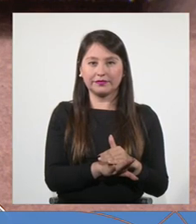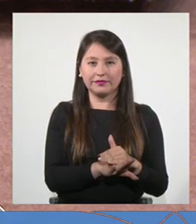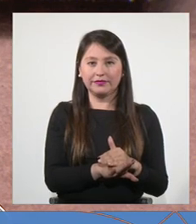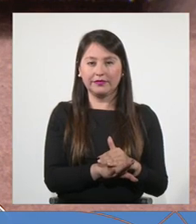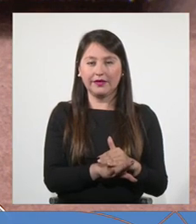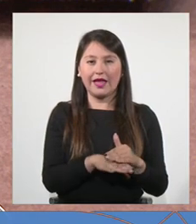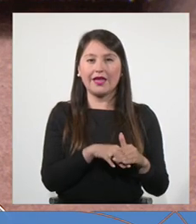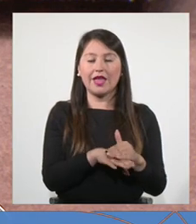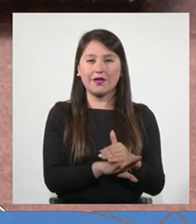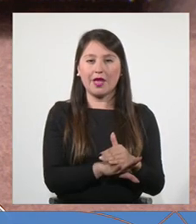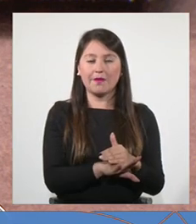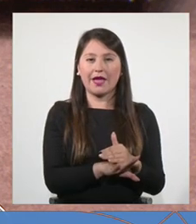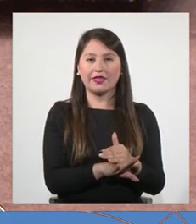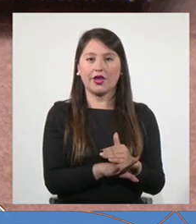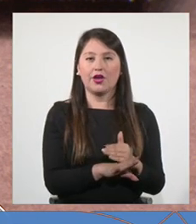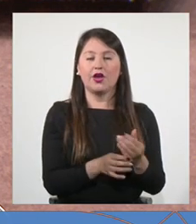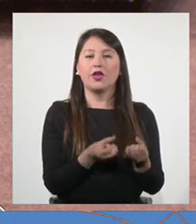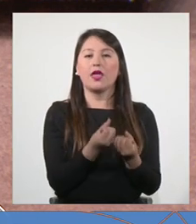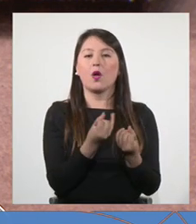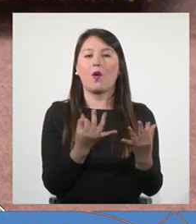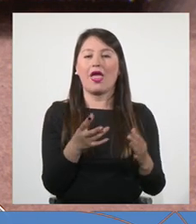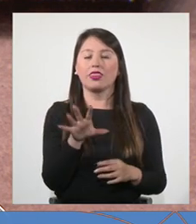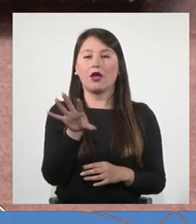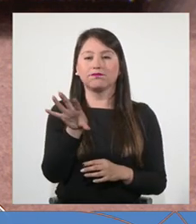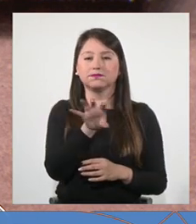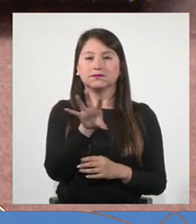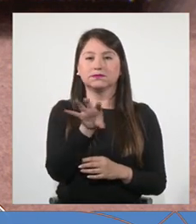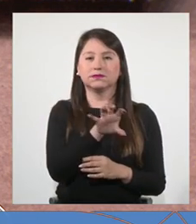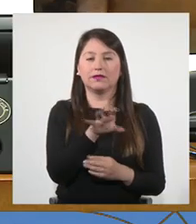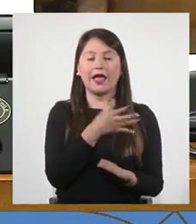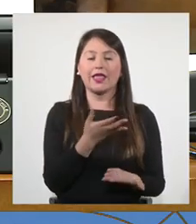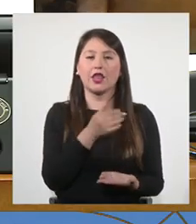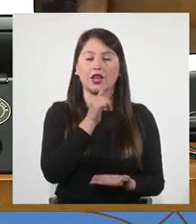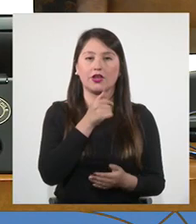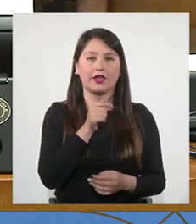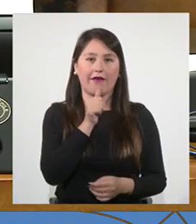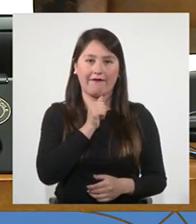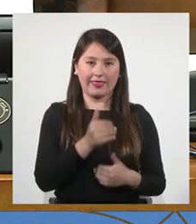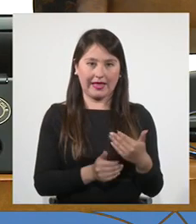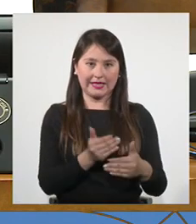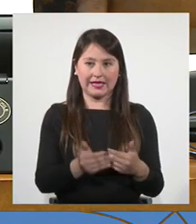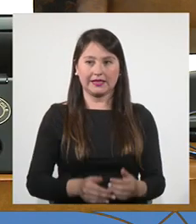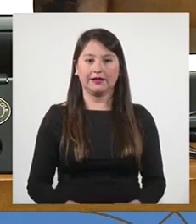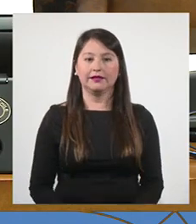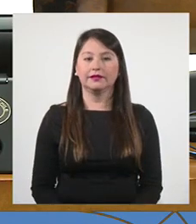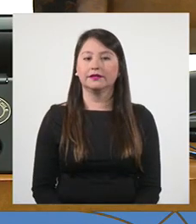20 MHz de la banda 700, lo que no se ha hecho.